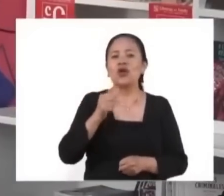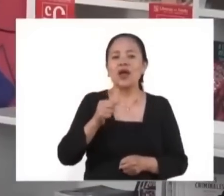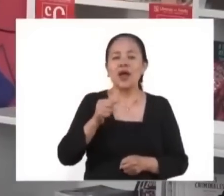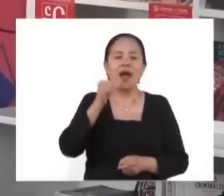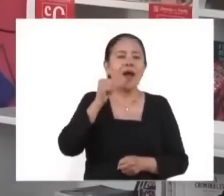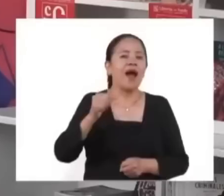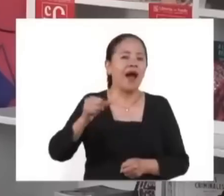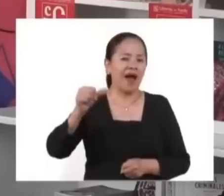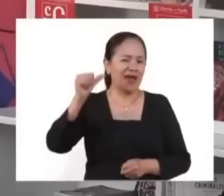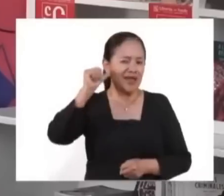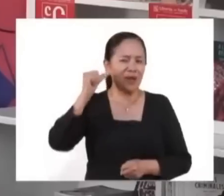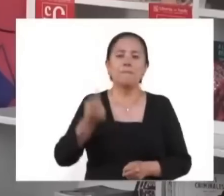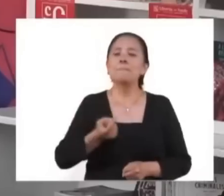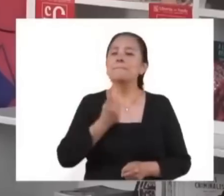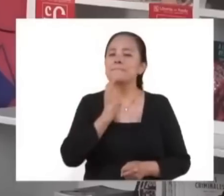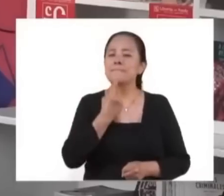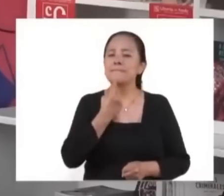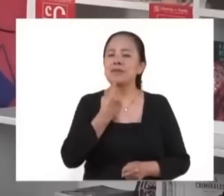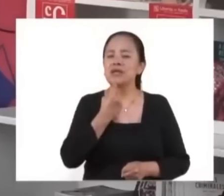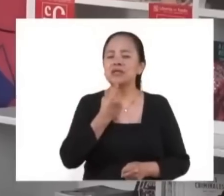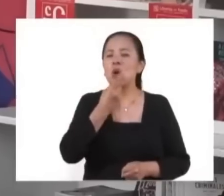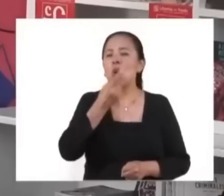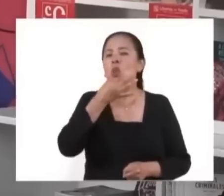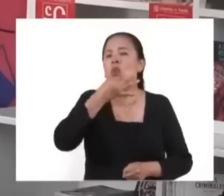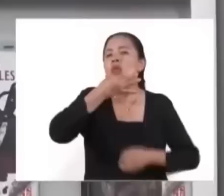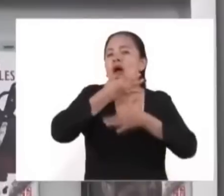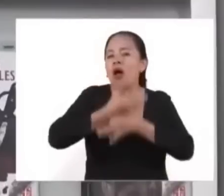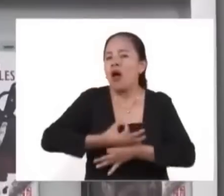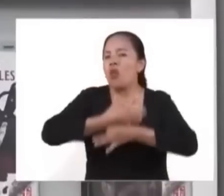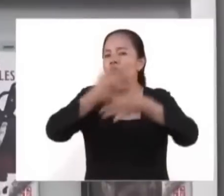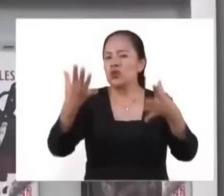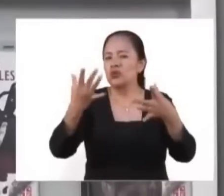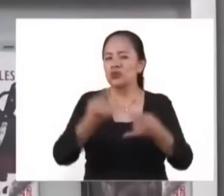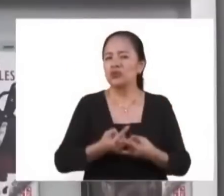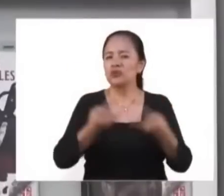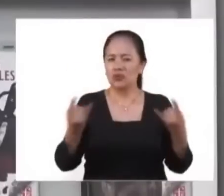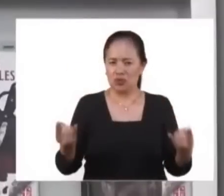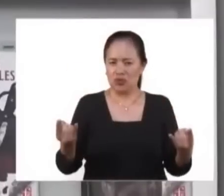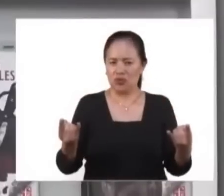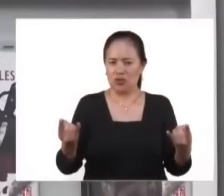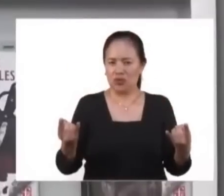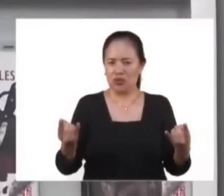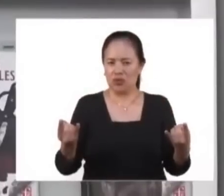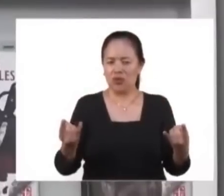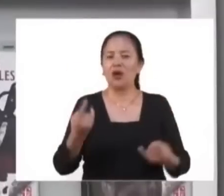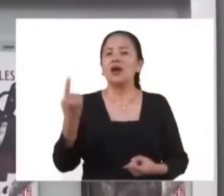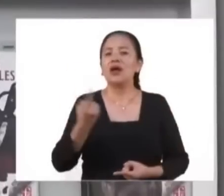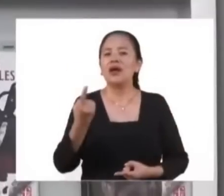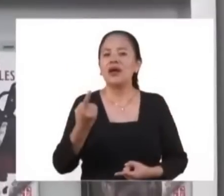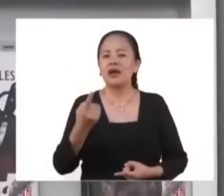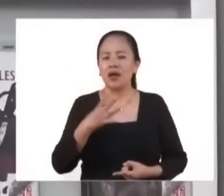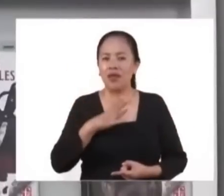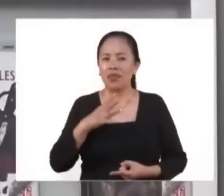el presidente de la república hizo un anuncio histórico anunció la compra de